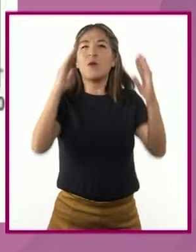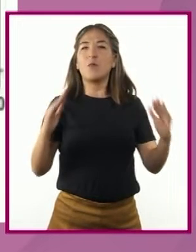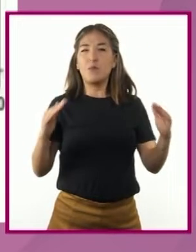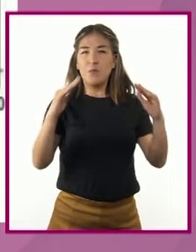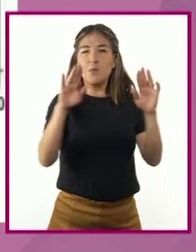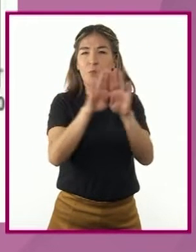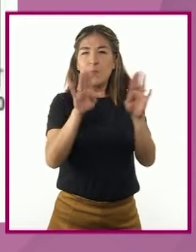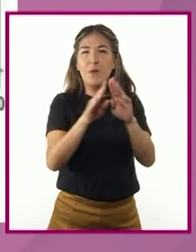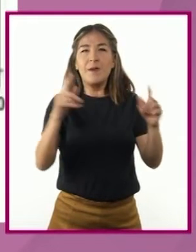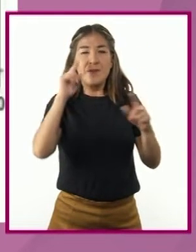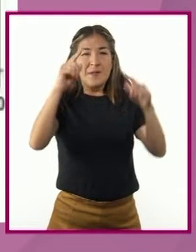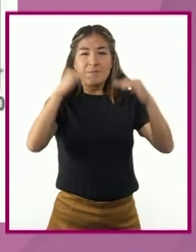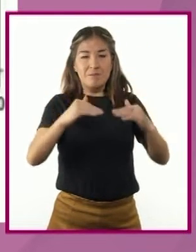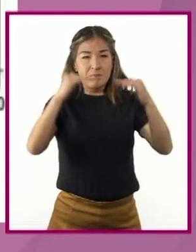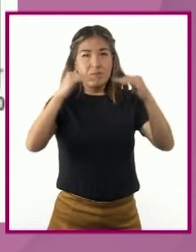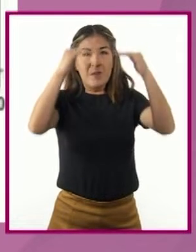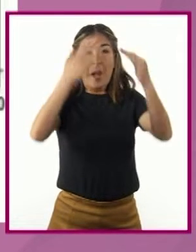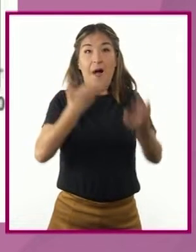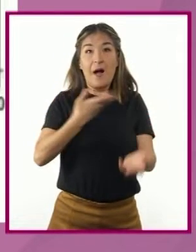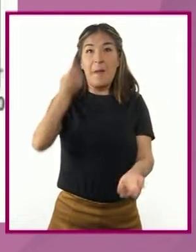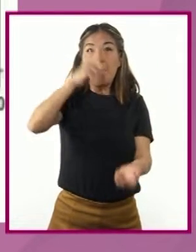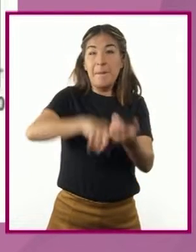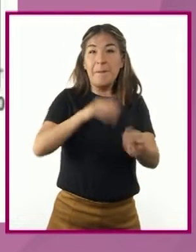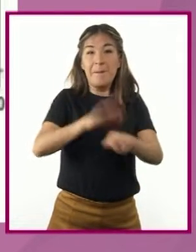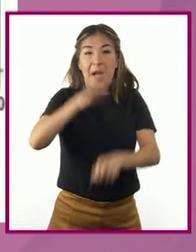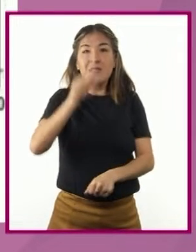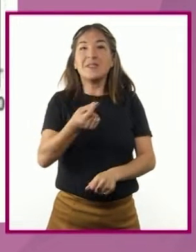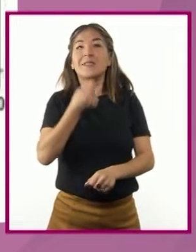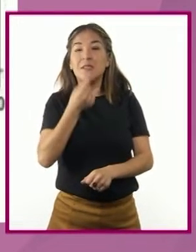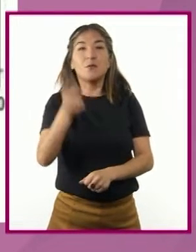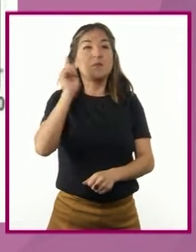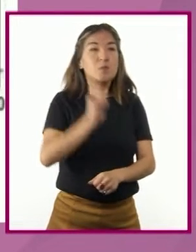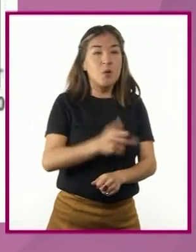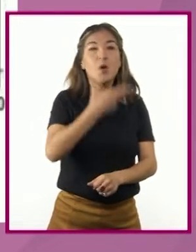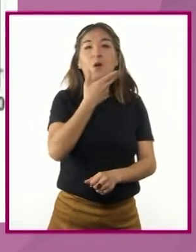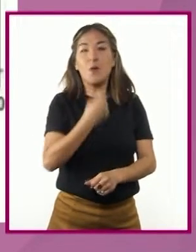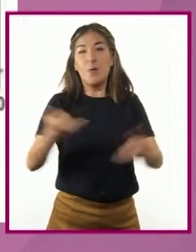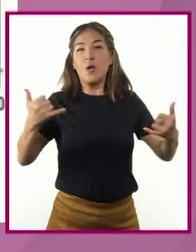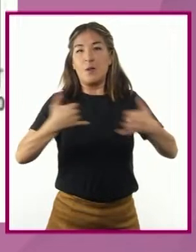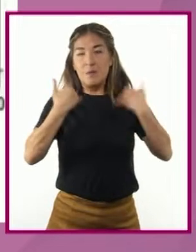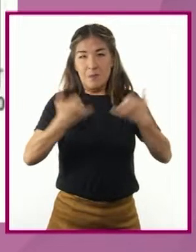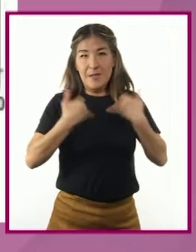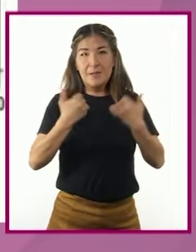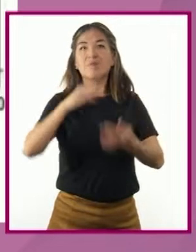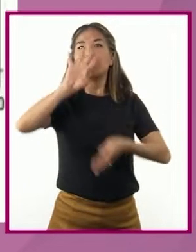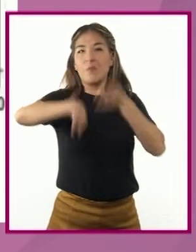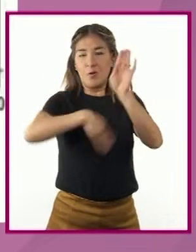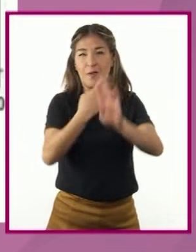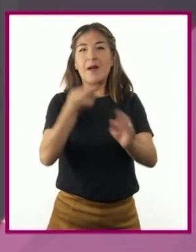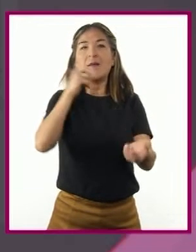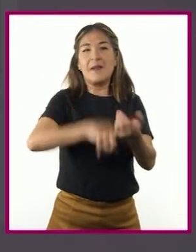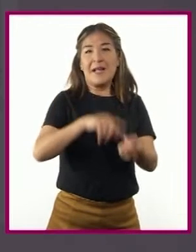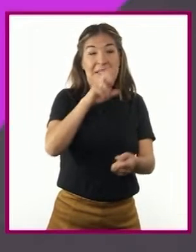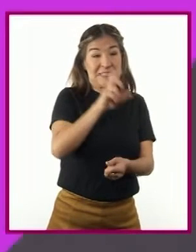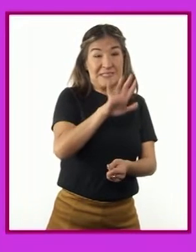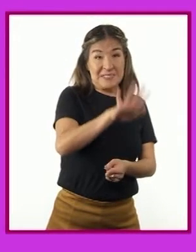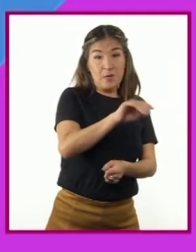que actualmente hay más población de niñas, niños y jóvenes en el mundo entre 5 y 30 años de